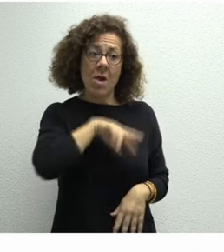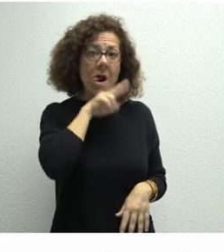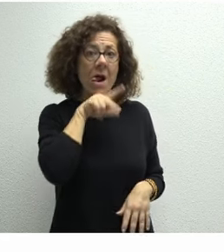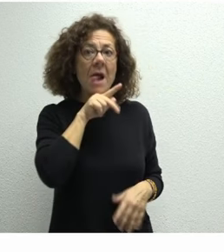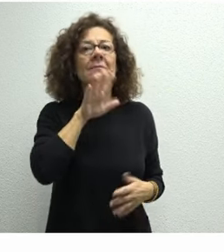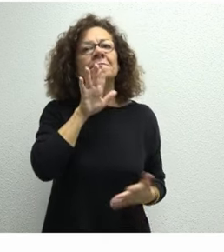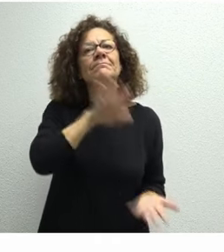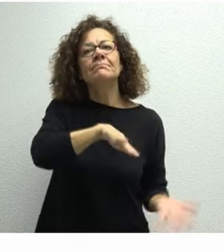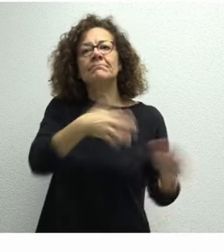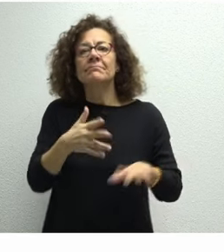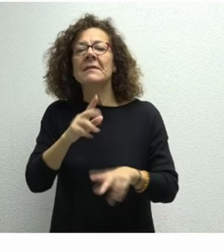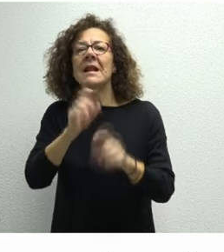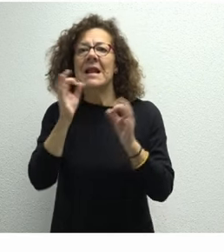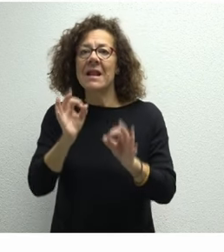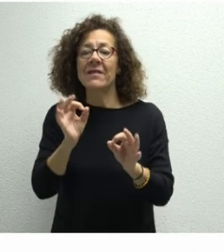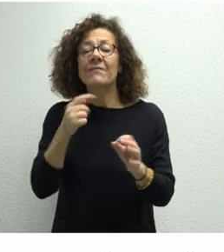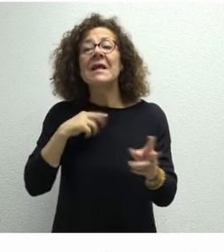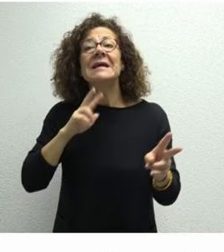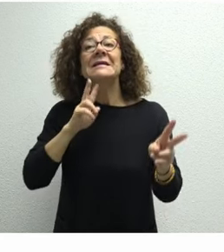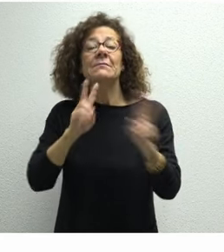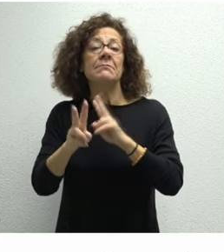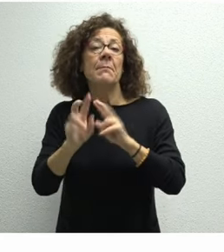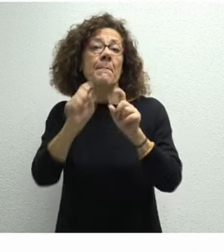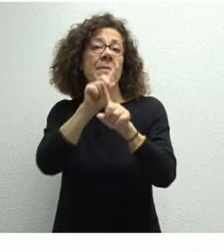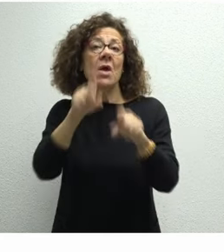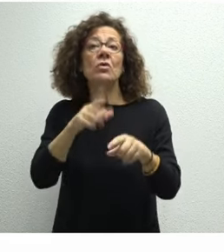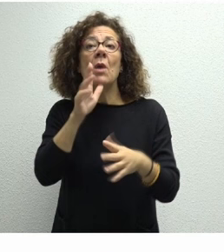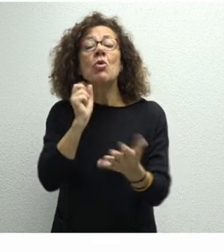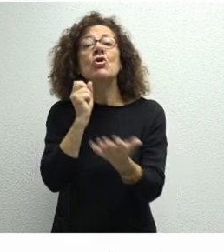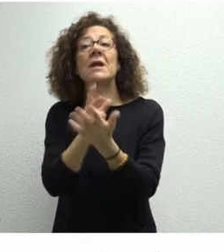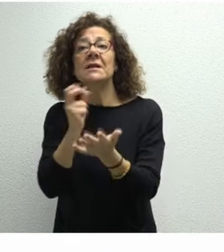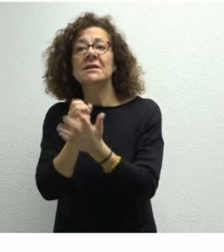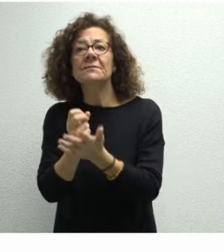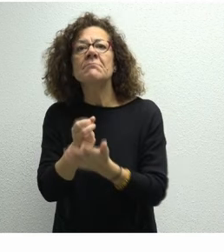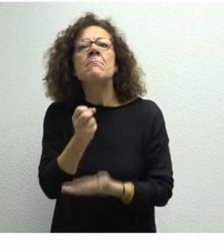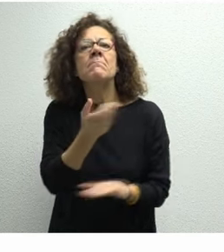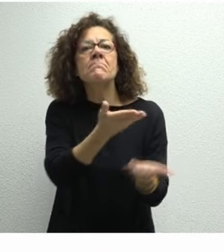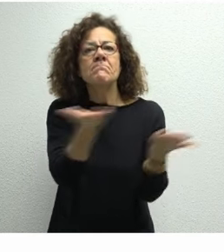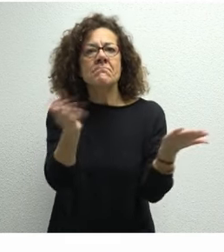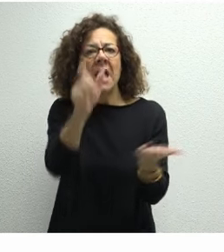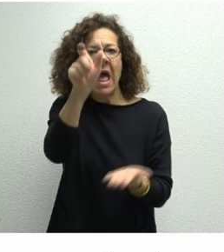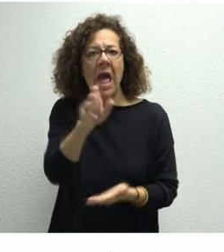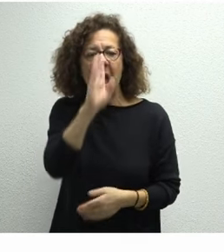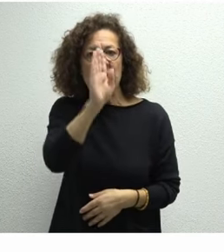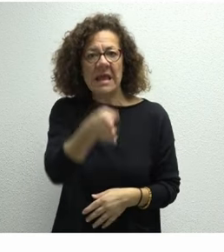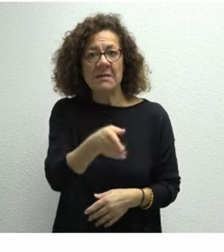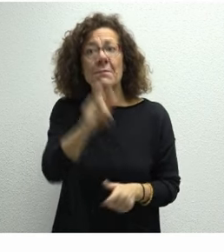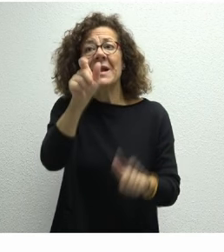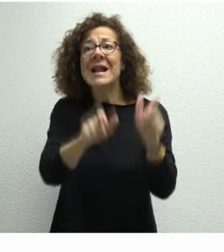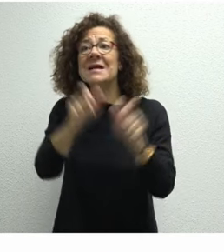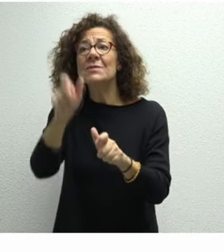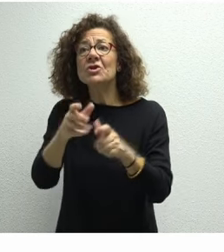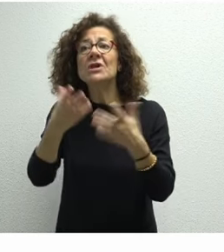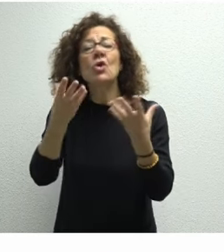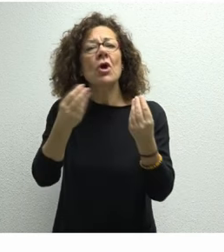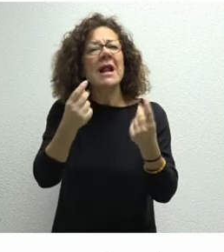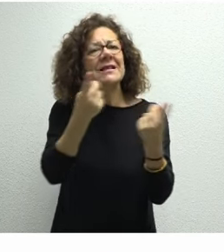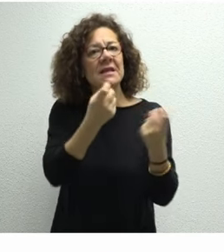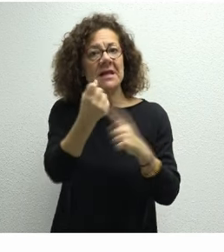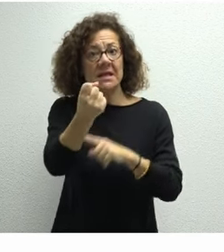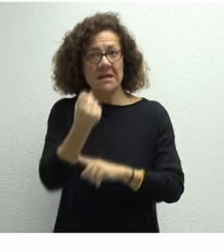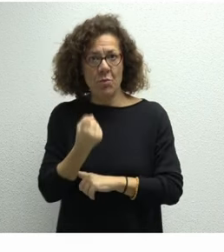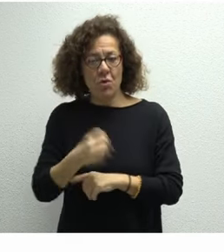realidad la siguiente Pregunta a la que responderíamos a través de los retos Sería para quién esto para quién Para las personas con grandes necesidades de